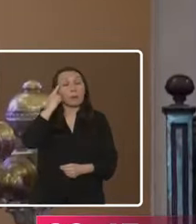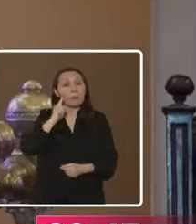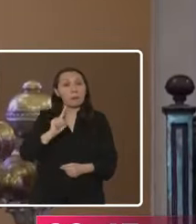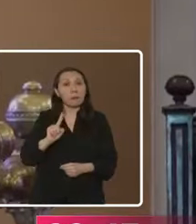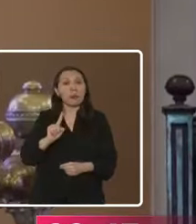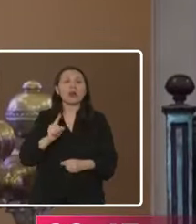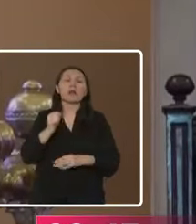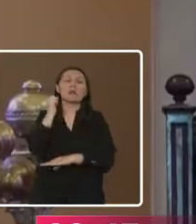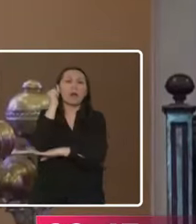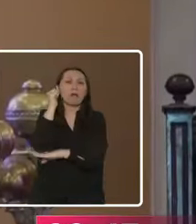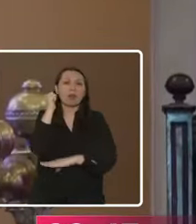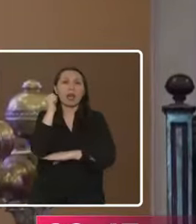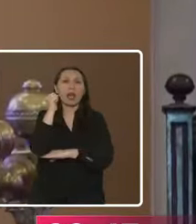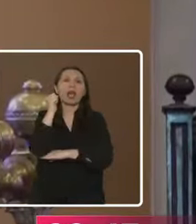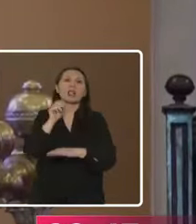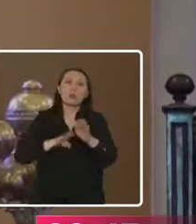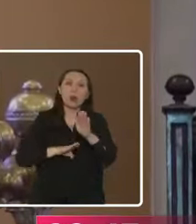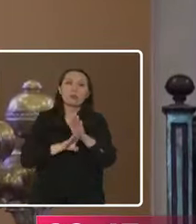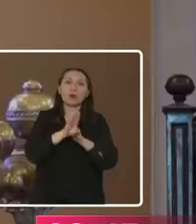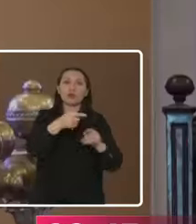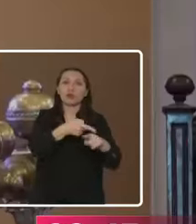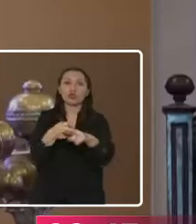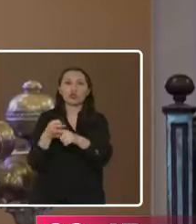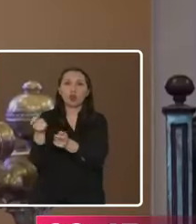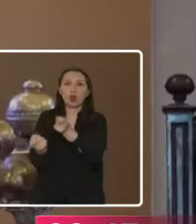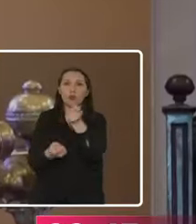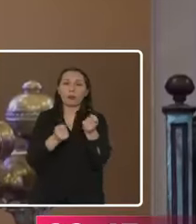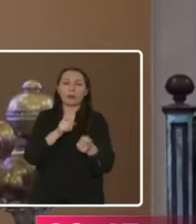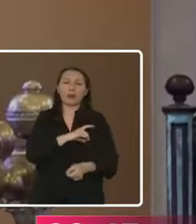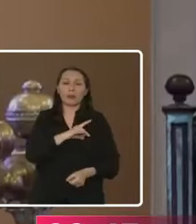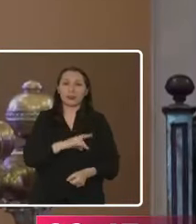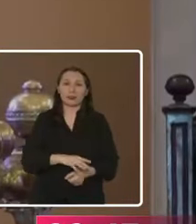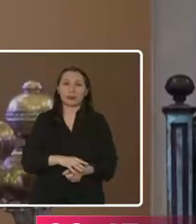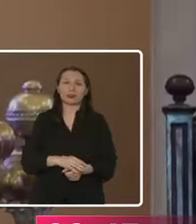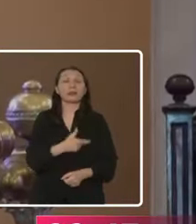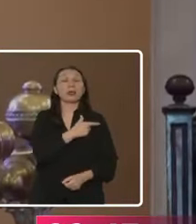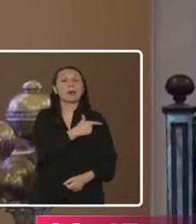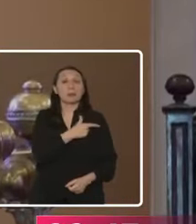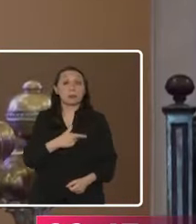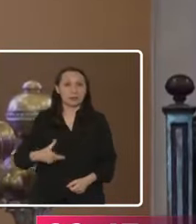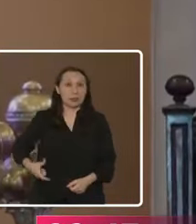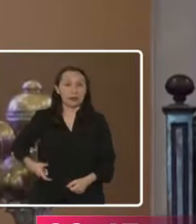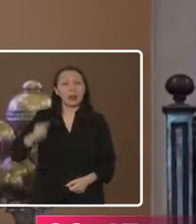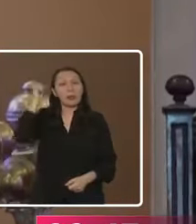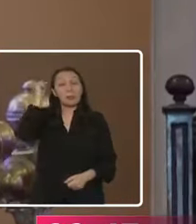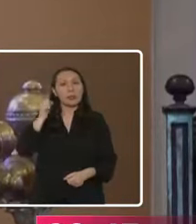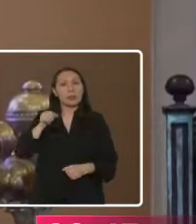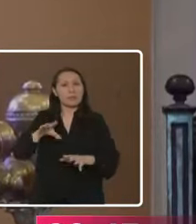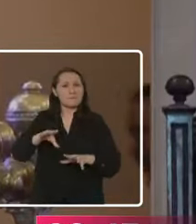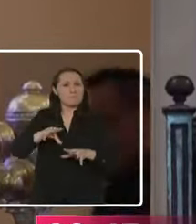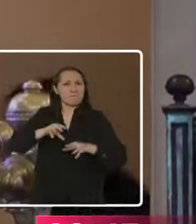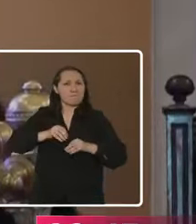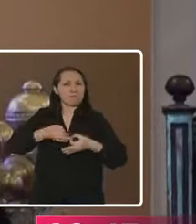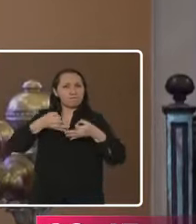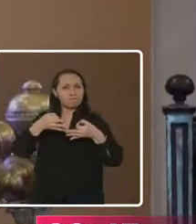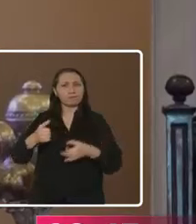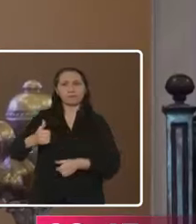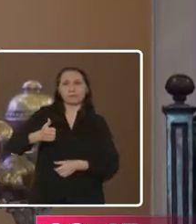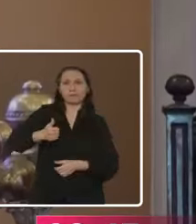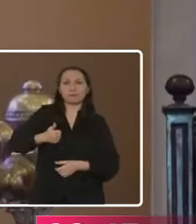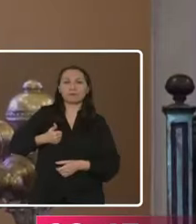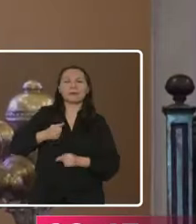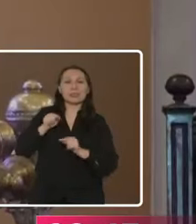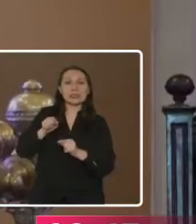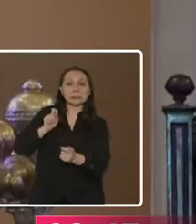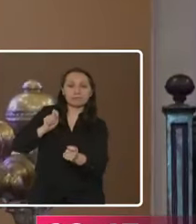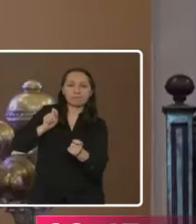que cimentó las bases del progreso social y económico de Chile. El presidente Piñera encarnó fielmente el espíritu